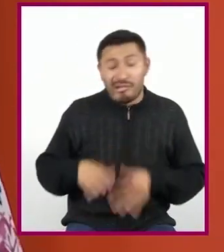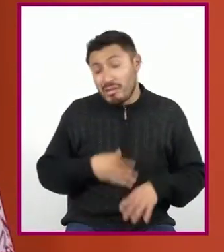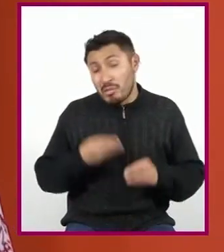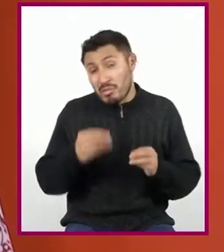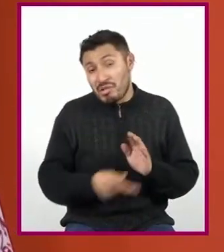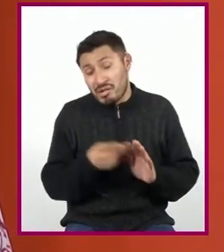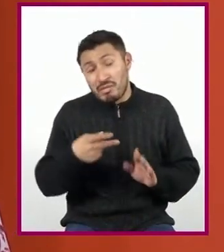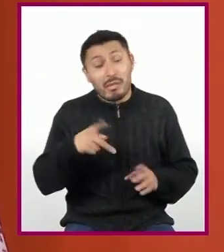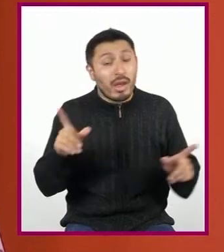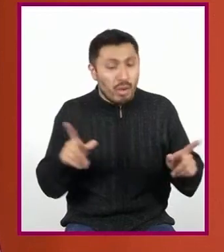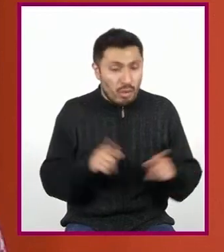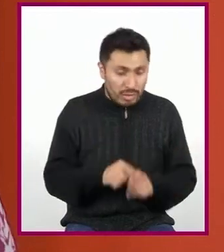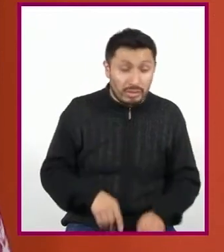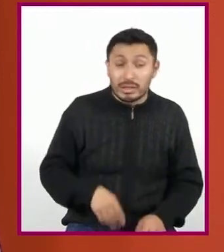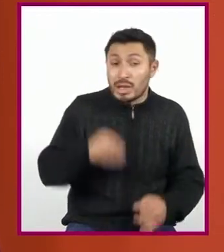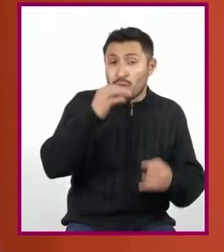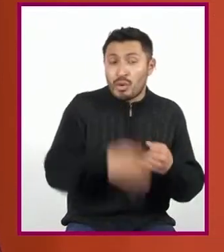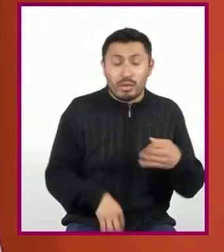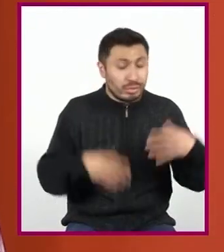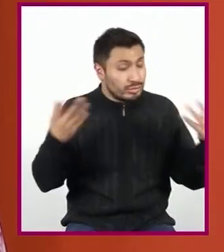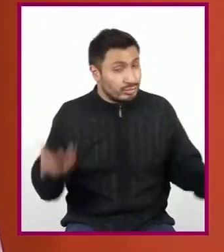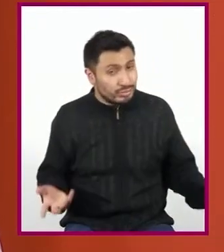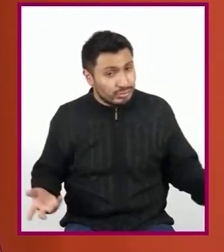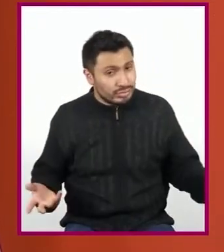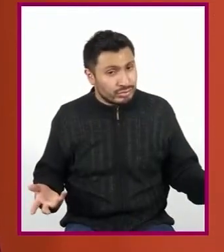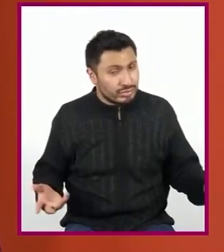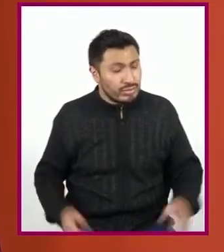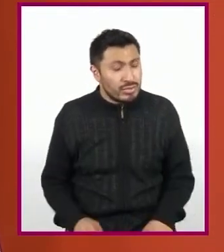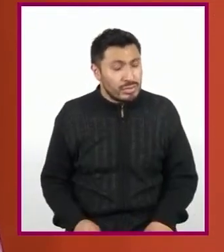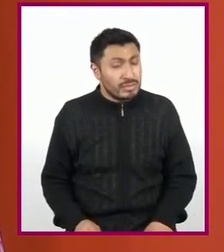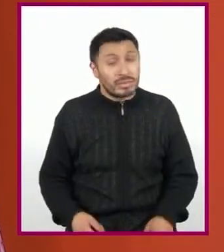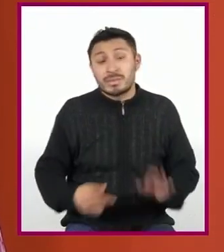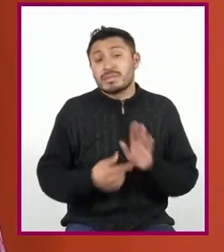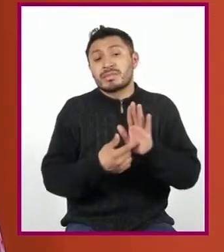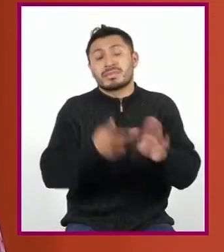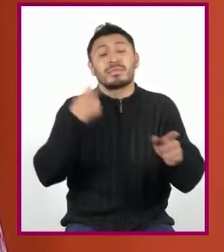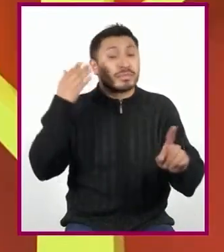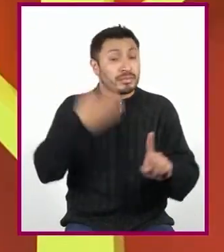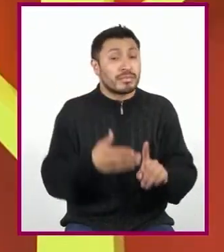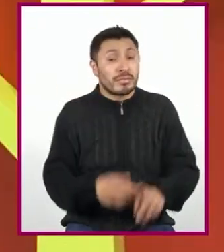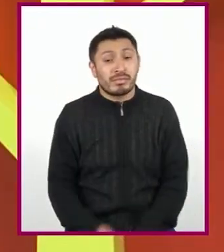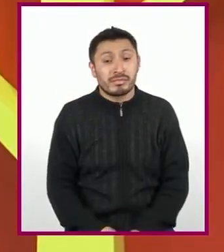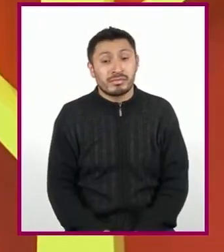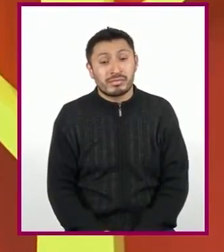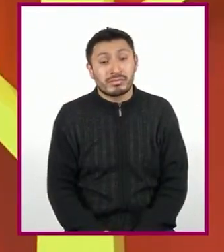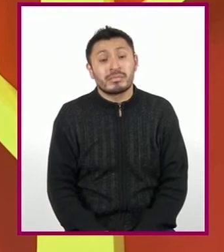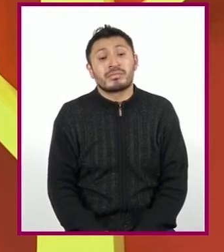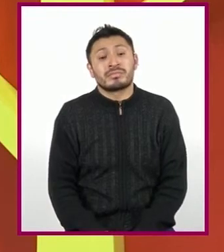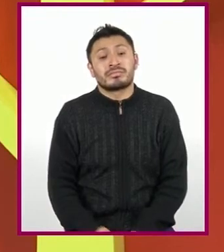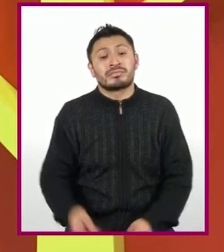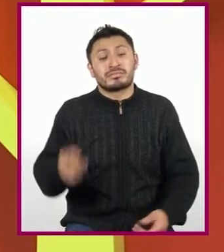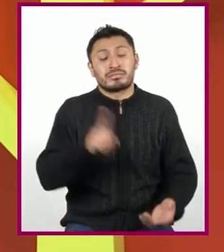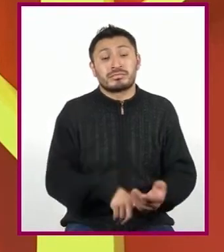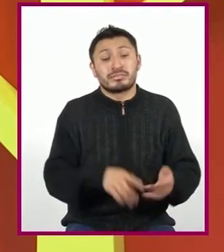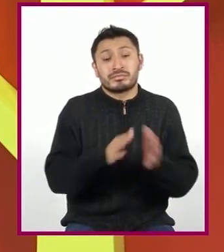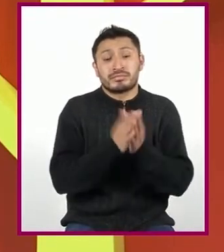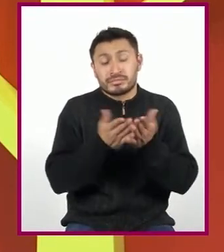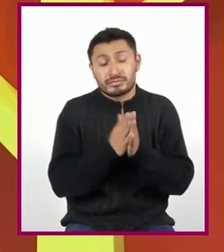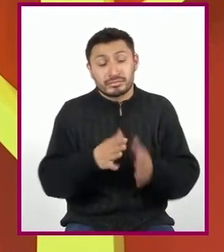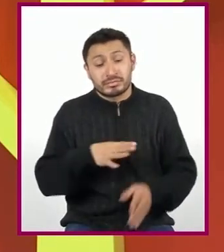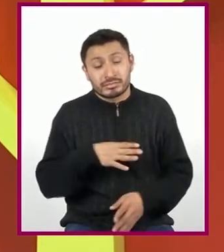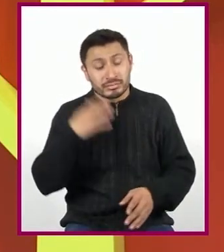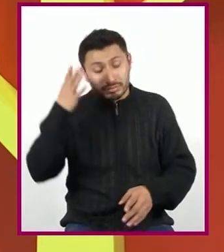prologuista. Ahora bien, es verdad que hay muchas opciones, pero la mayoría de los profesionales del ámbito literario y